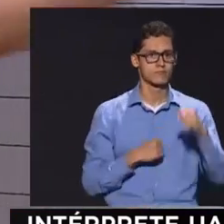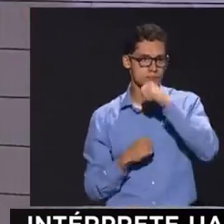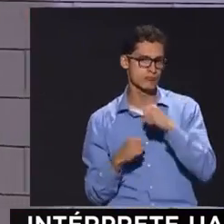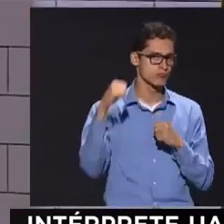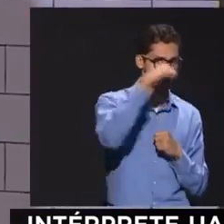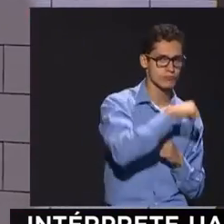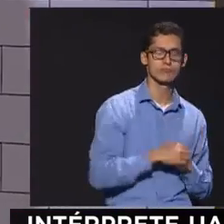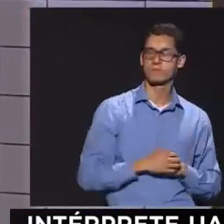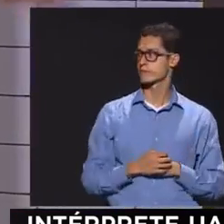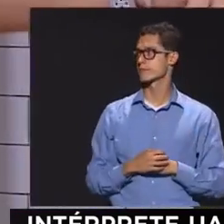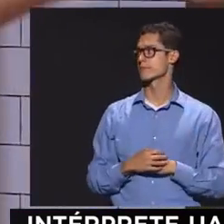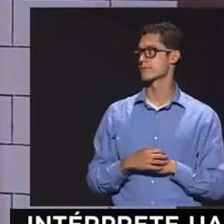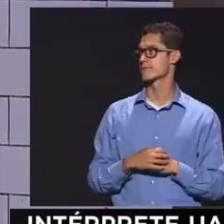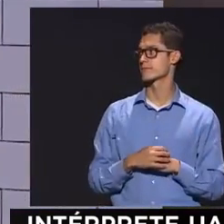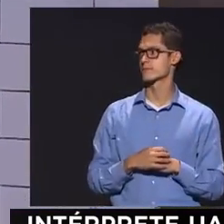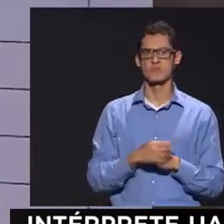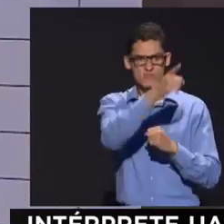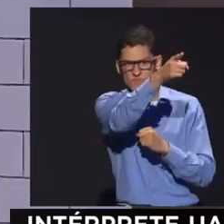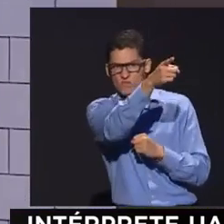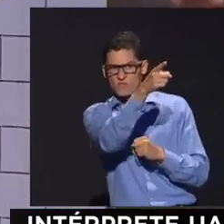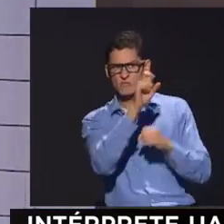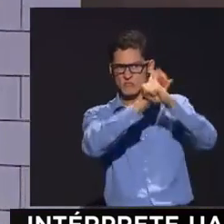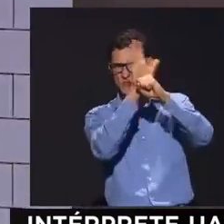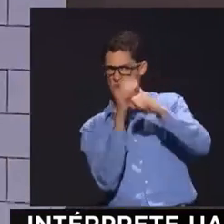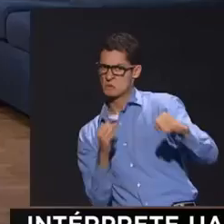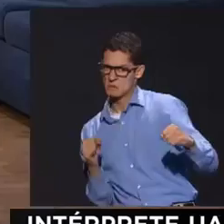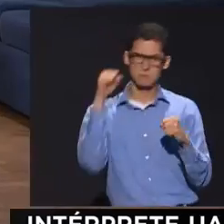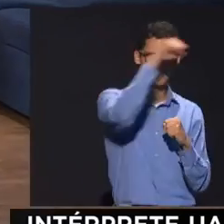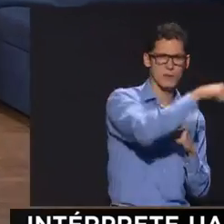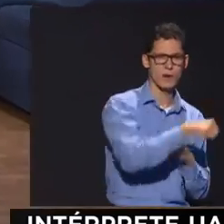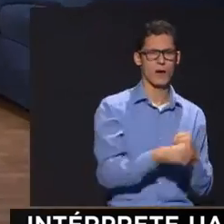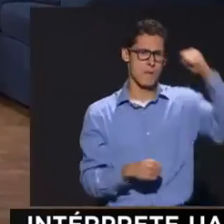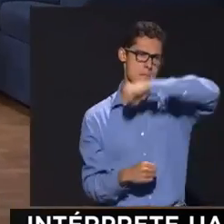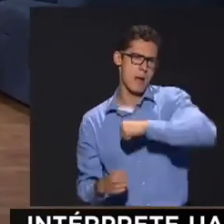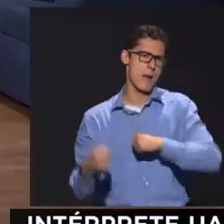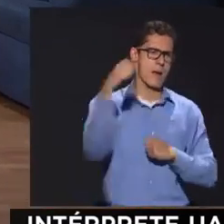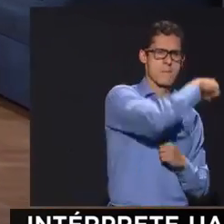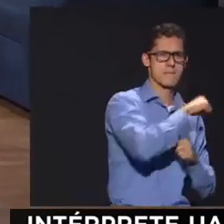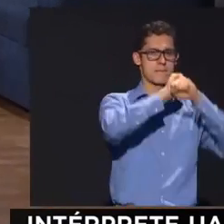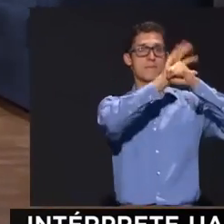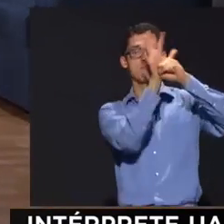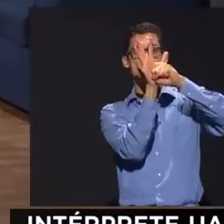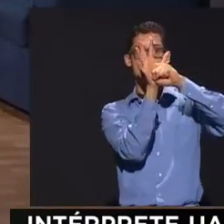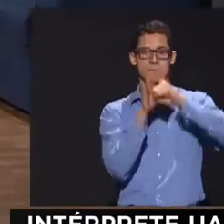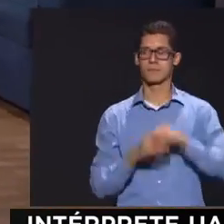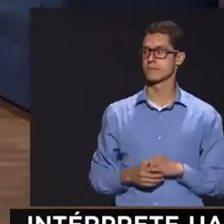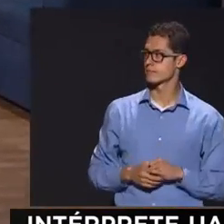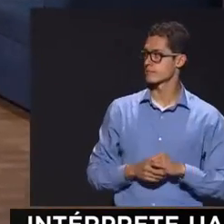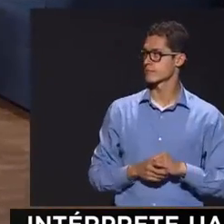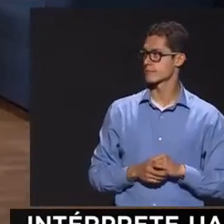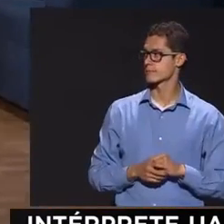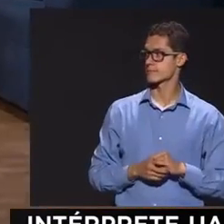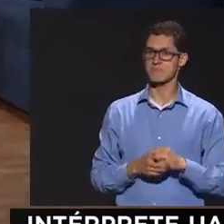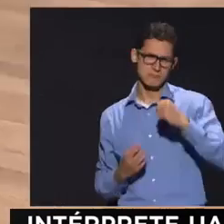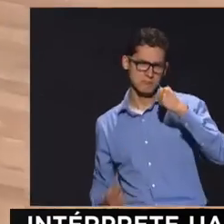eso es a tu enemigo es de coronavirus la cachetada para eso